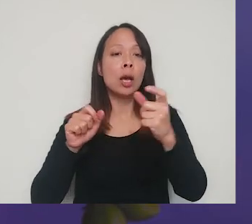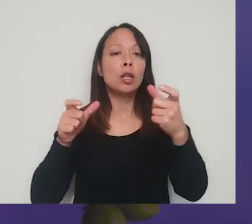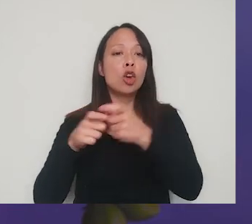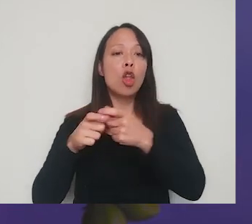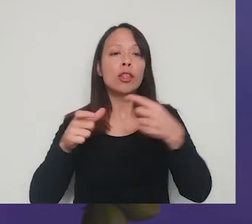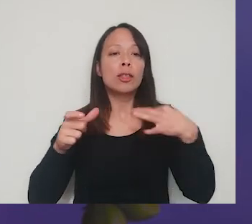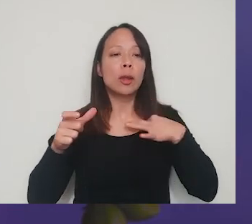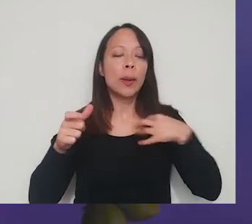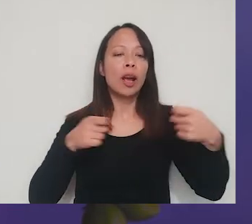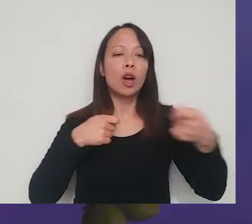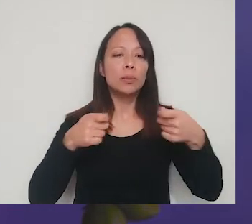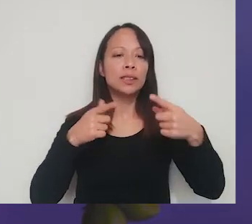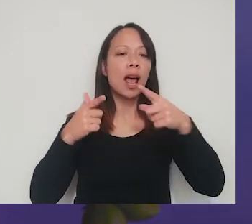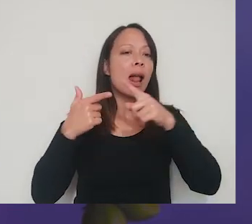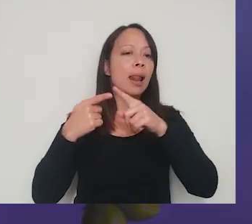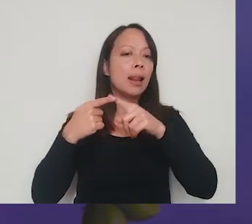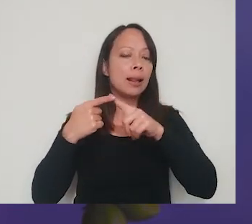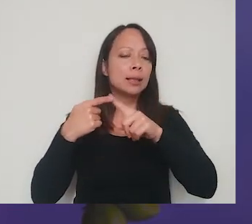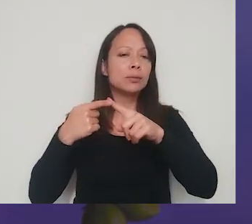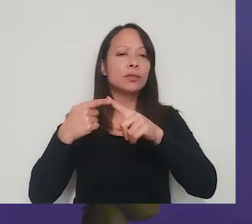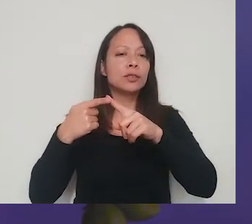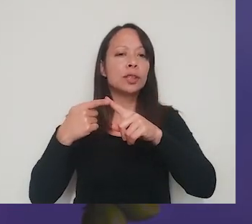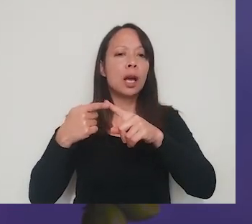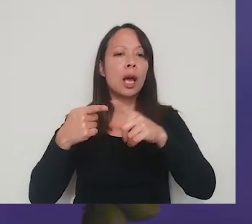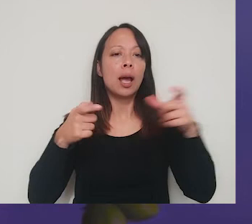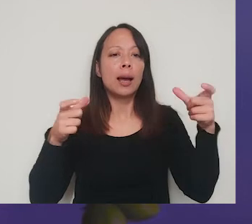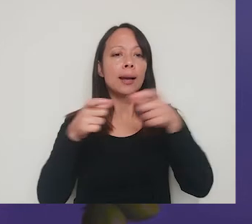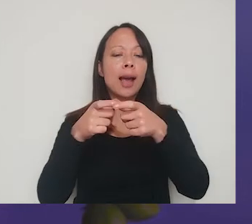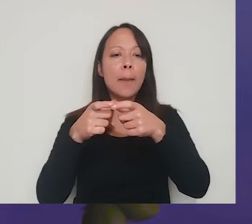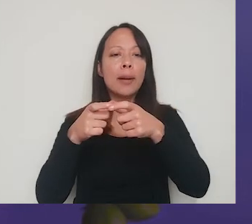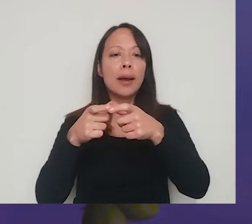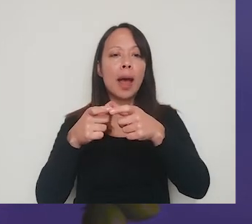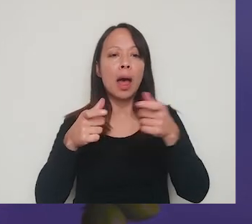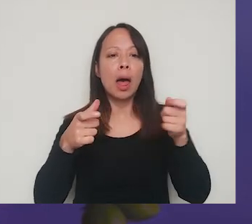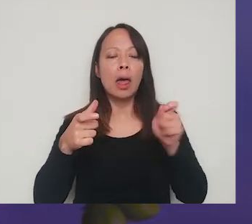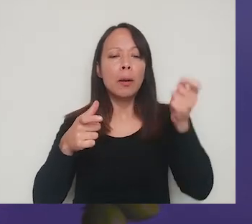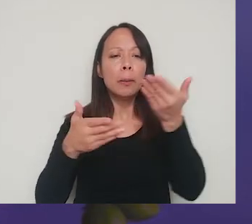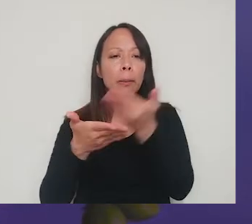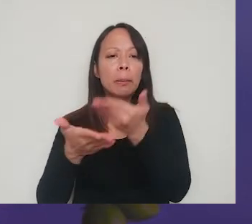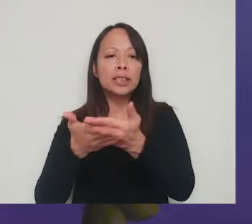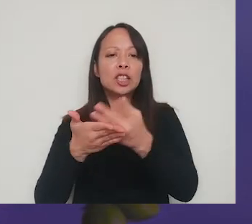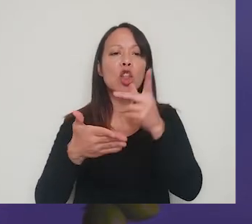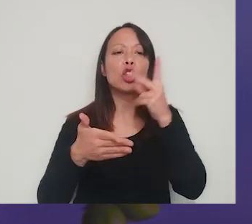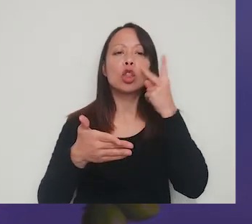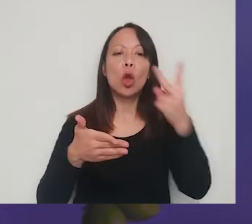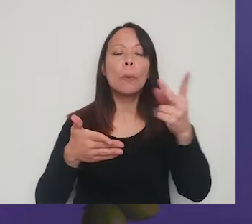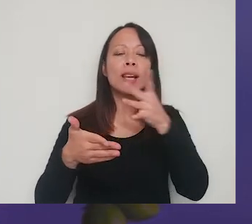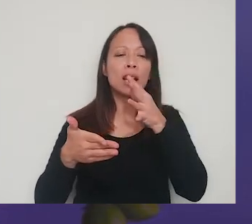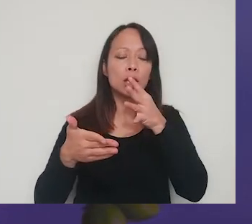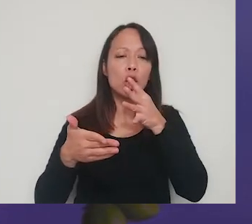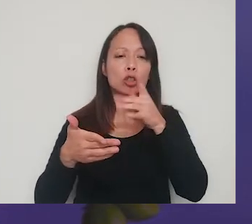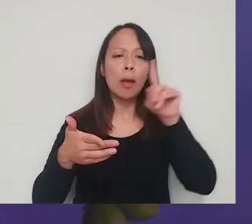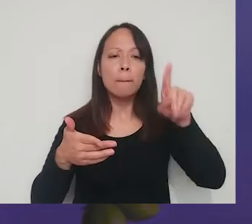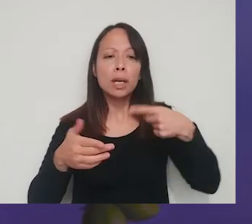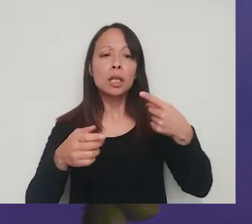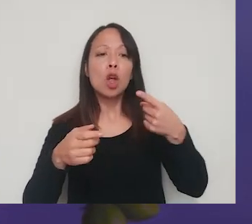y Comercial. Se trata de un precedente fallado por la Cámara Federal de Apelaciones de San Martín en el año 2014, que se